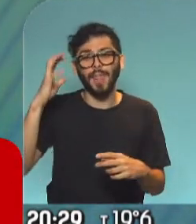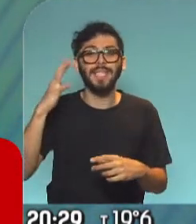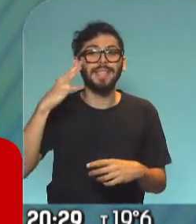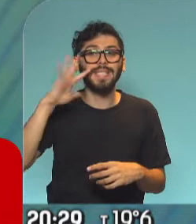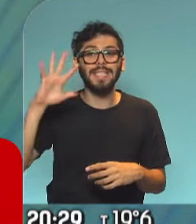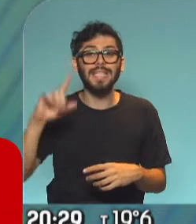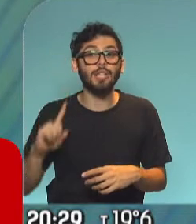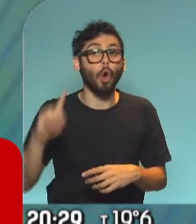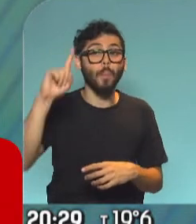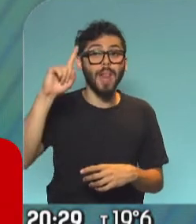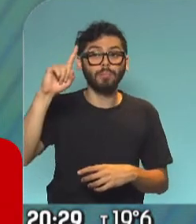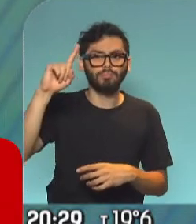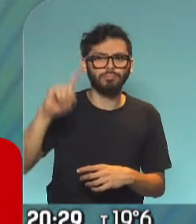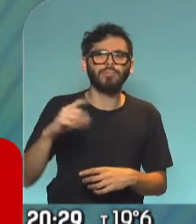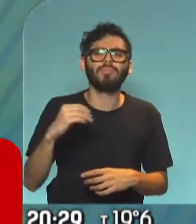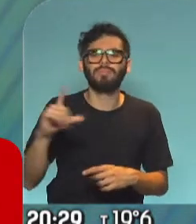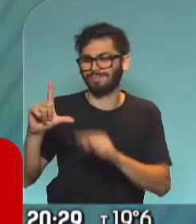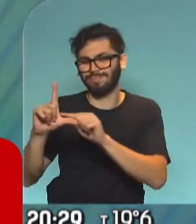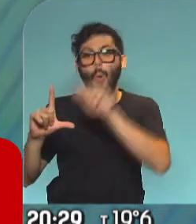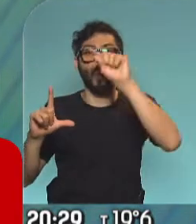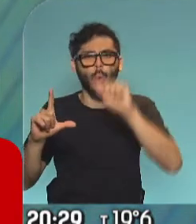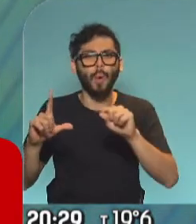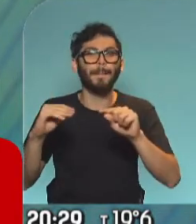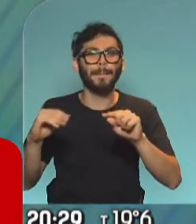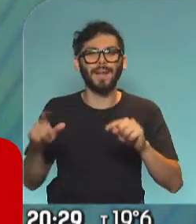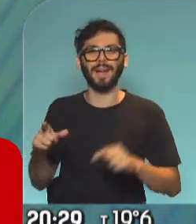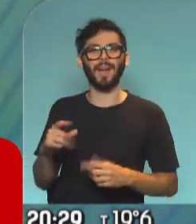pico, fue cuando la provincia de Buenos Aires reveló esos